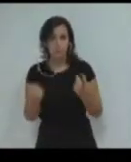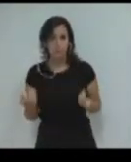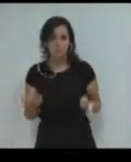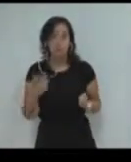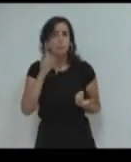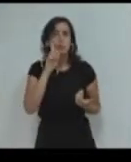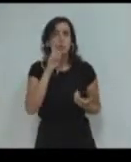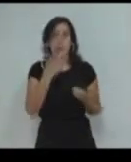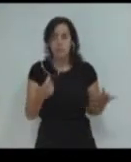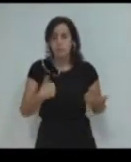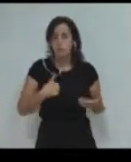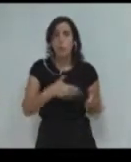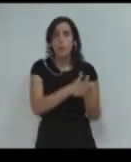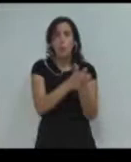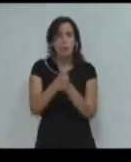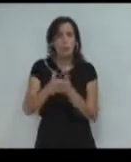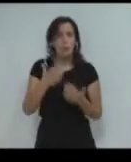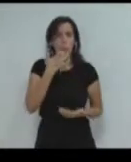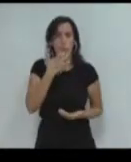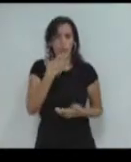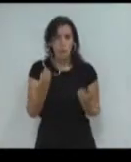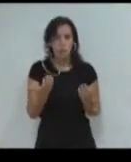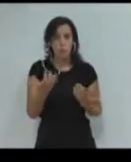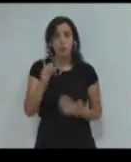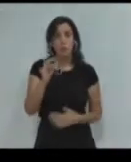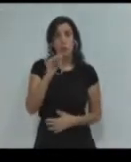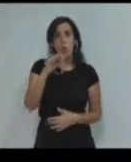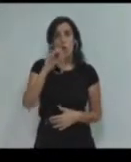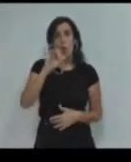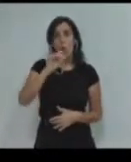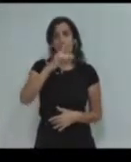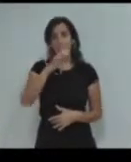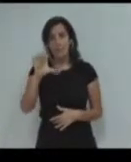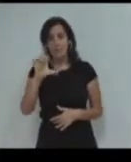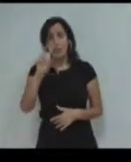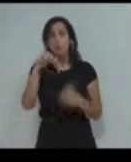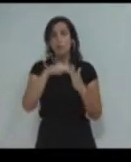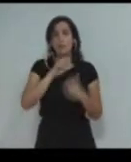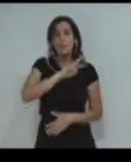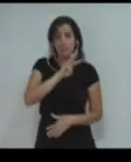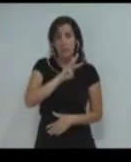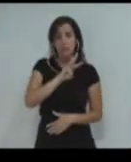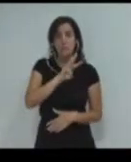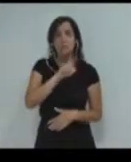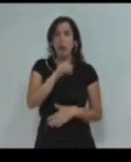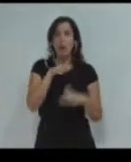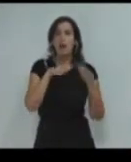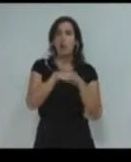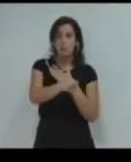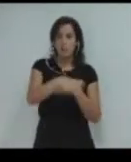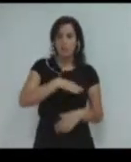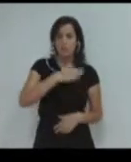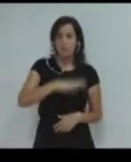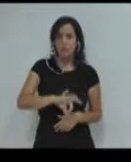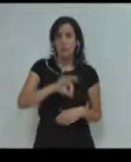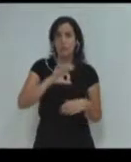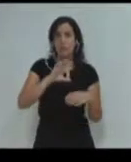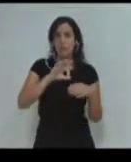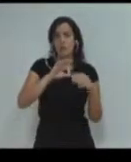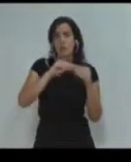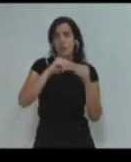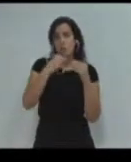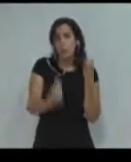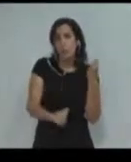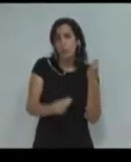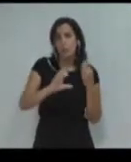No sé, yo tengo compañeros que con Office 2003 tienen acceso a